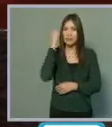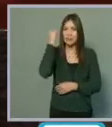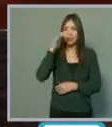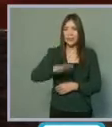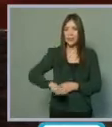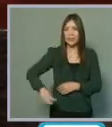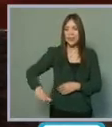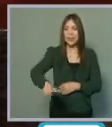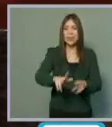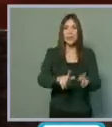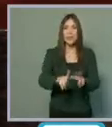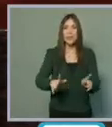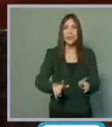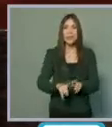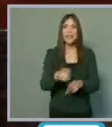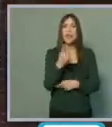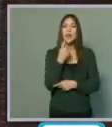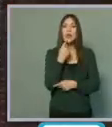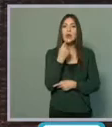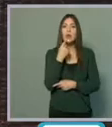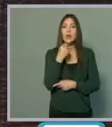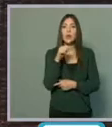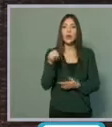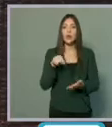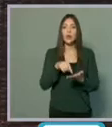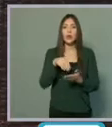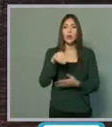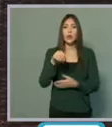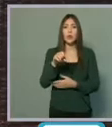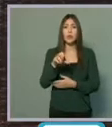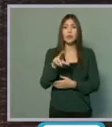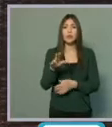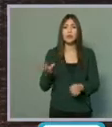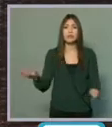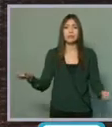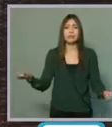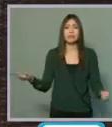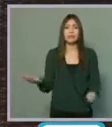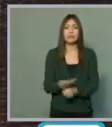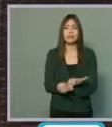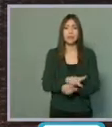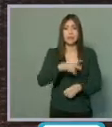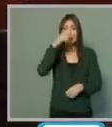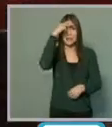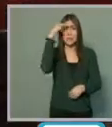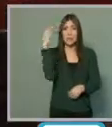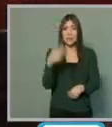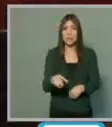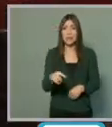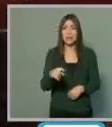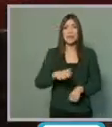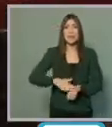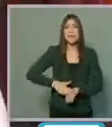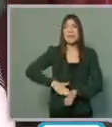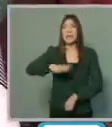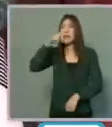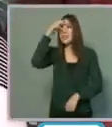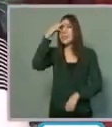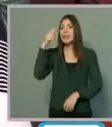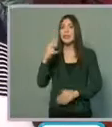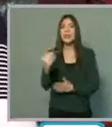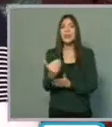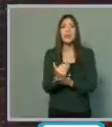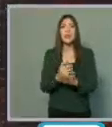la Plaza Roja y aledaños, está llena de los mexicanos. Hay más mexicanos que rusos. Ya tomamos la